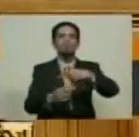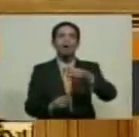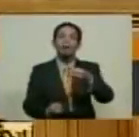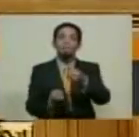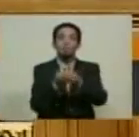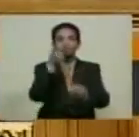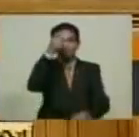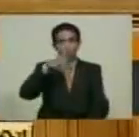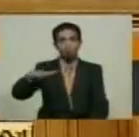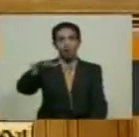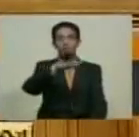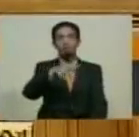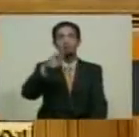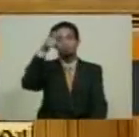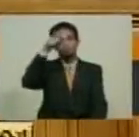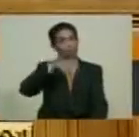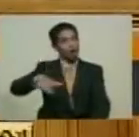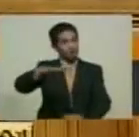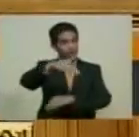pueblo.